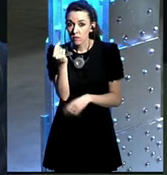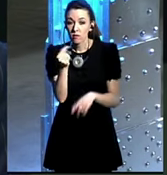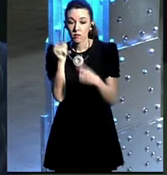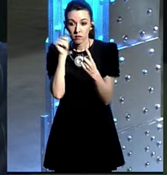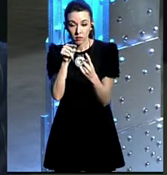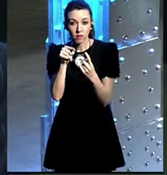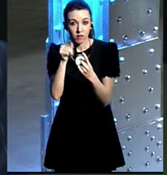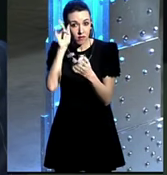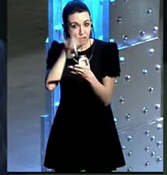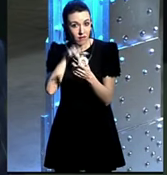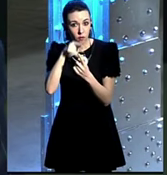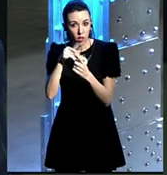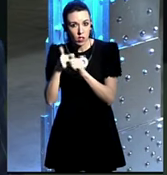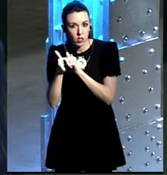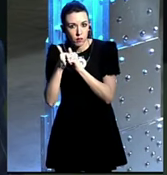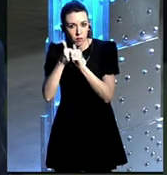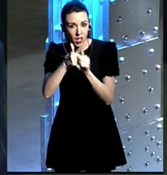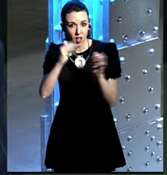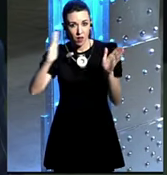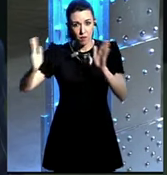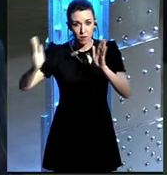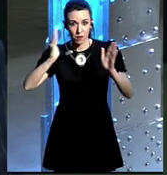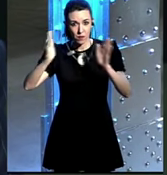misma sido perseguida en el periodo del